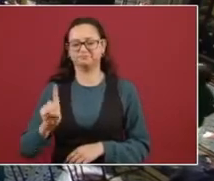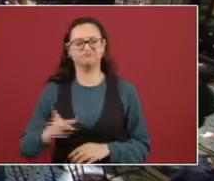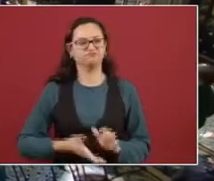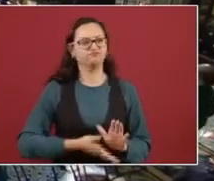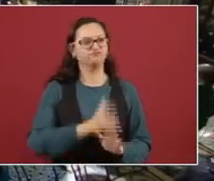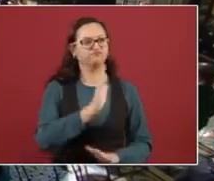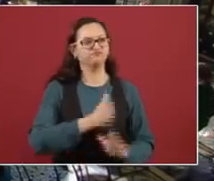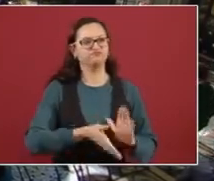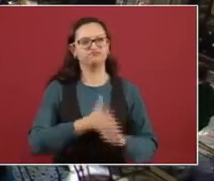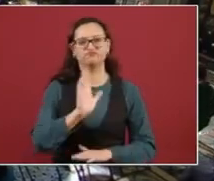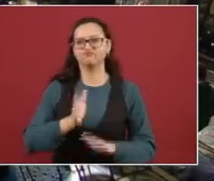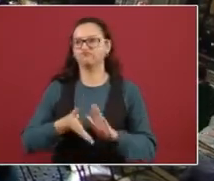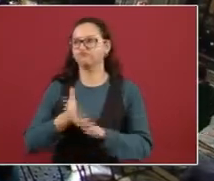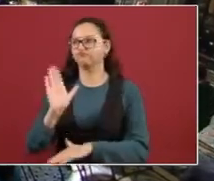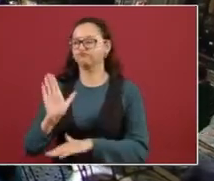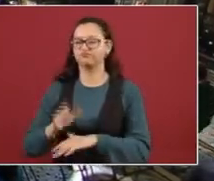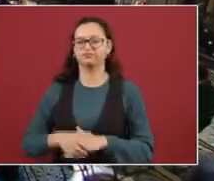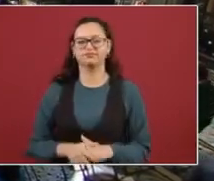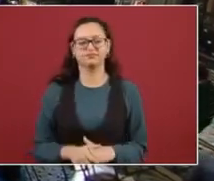domingo.